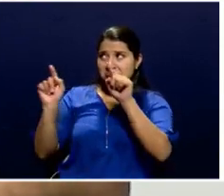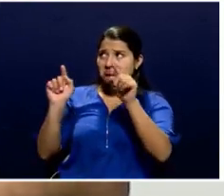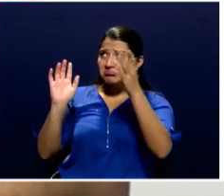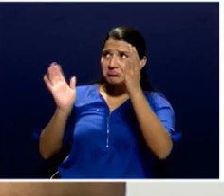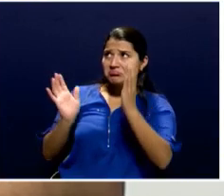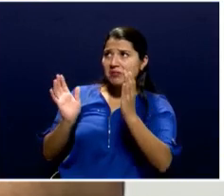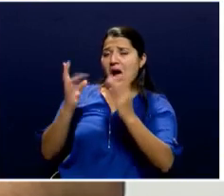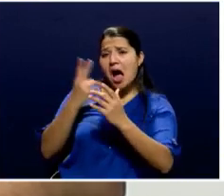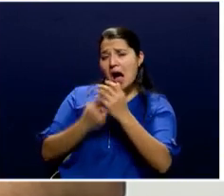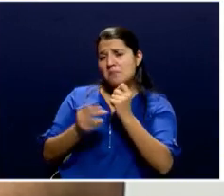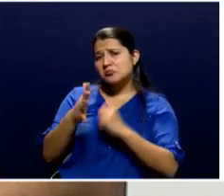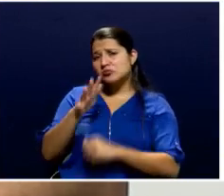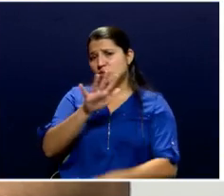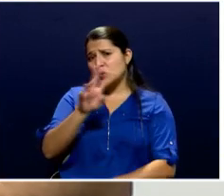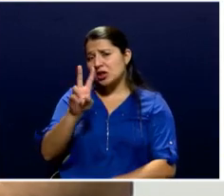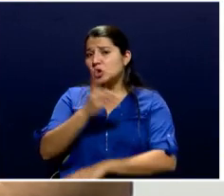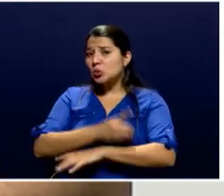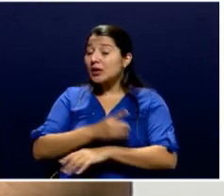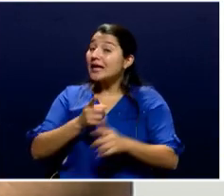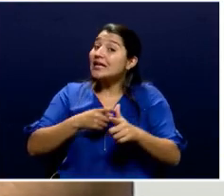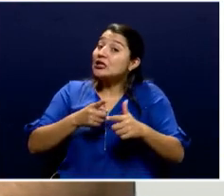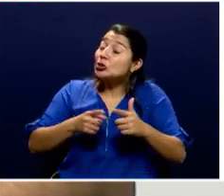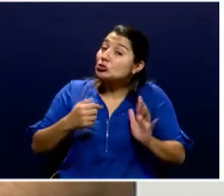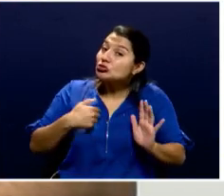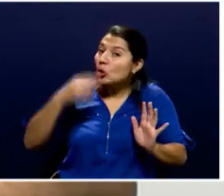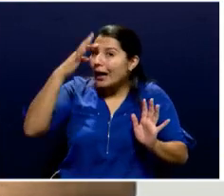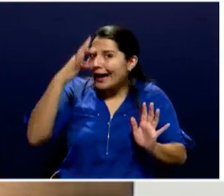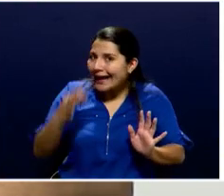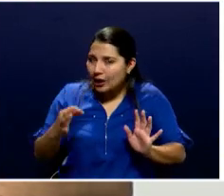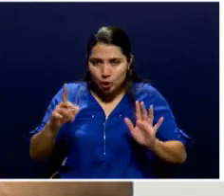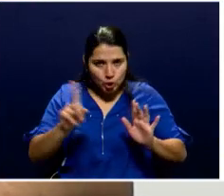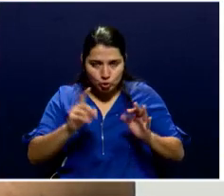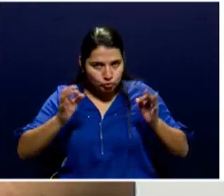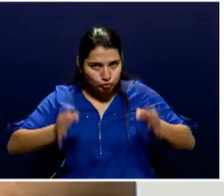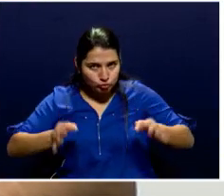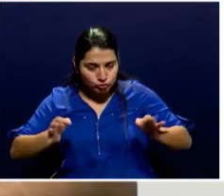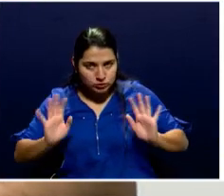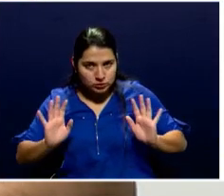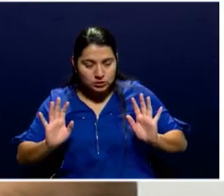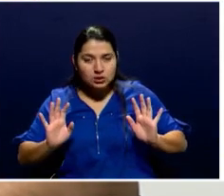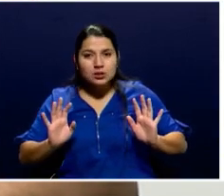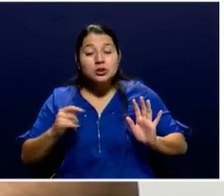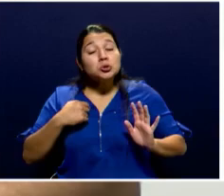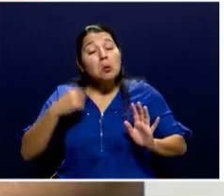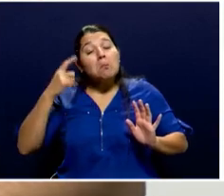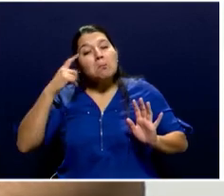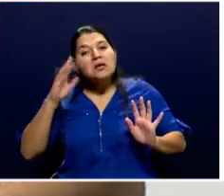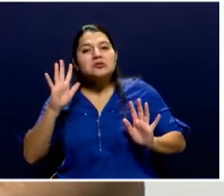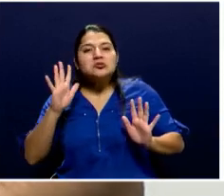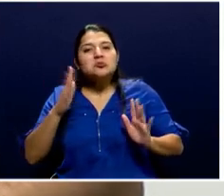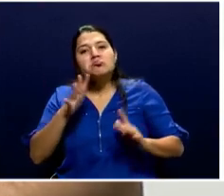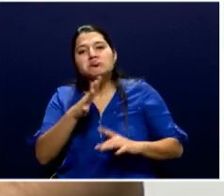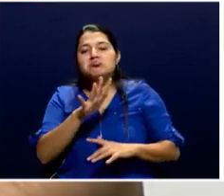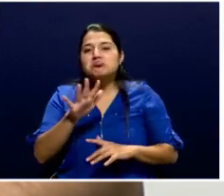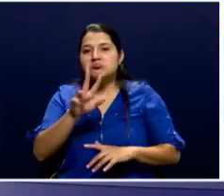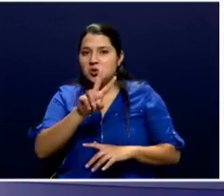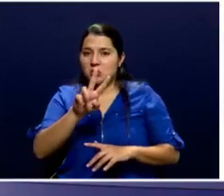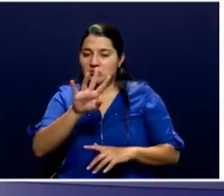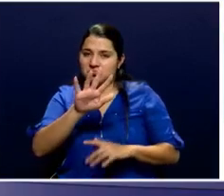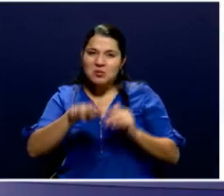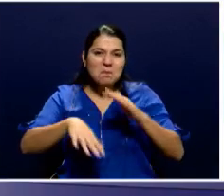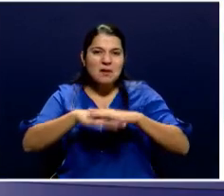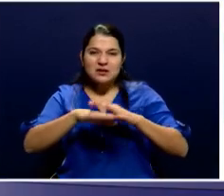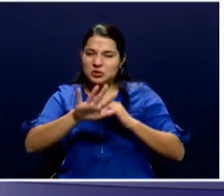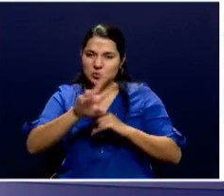advertir tal vez, digamos, que eso sería como el máximo. Hay que recordar que estas